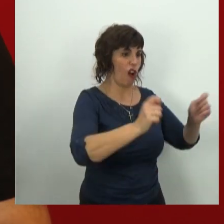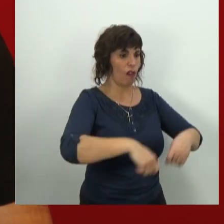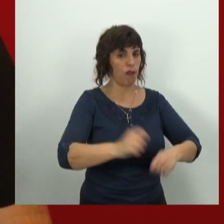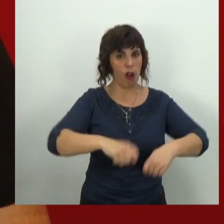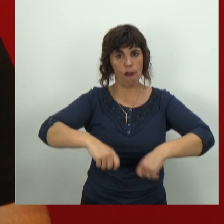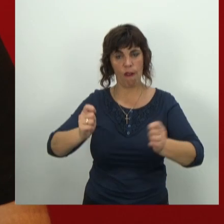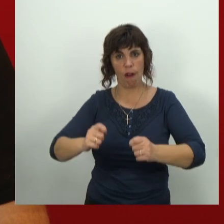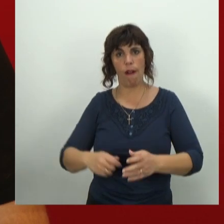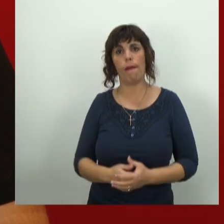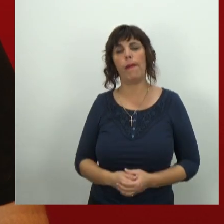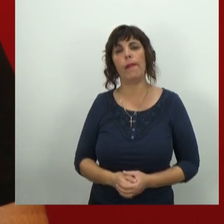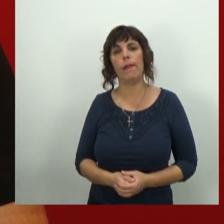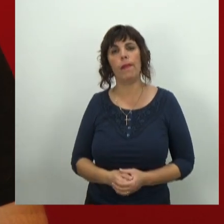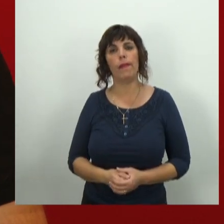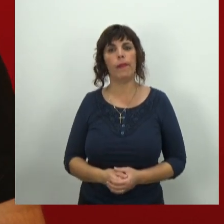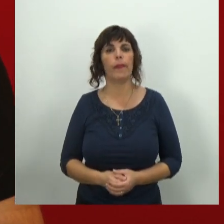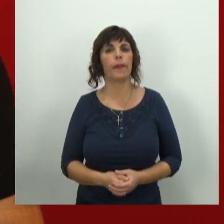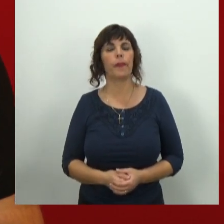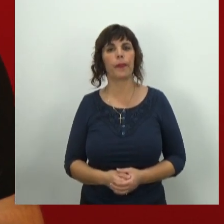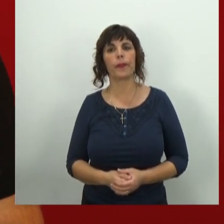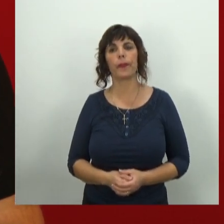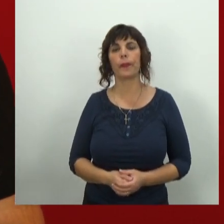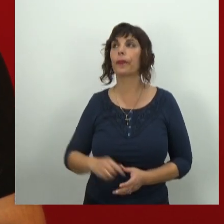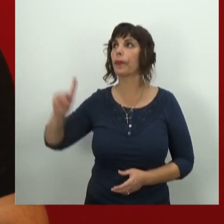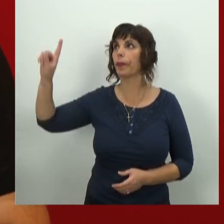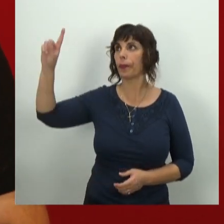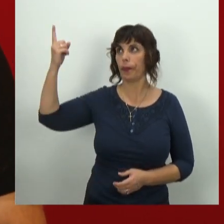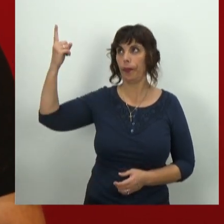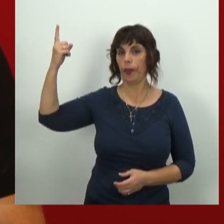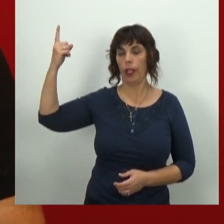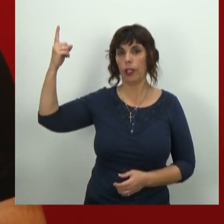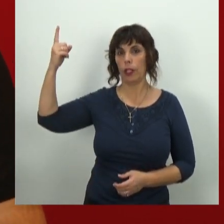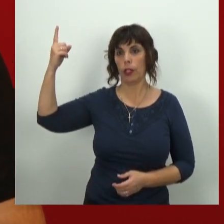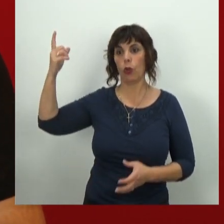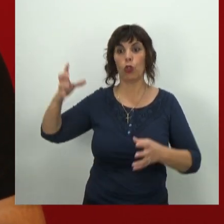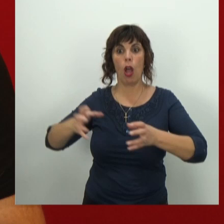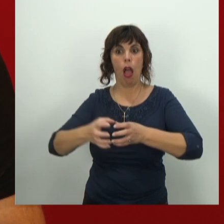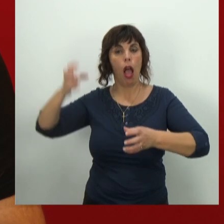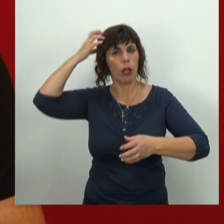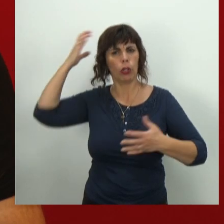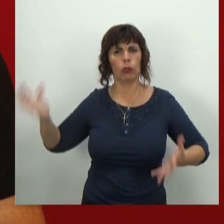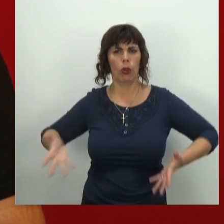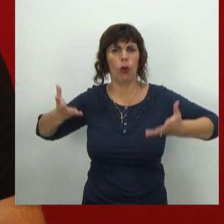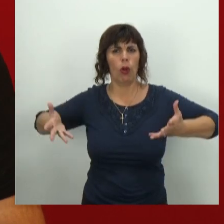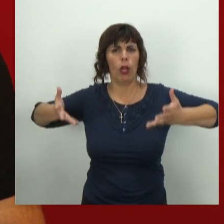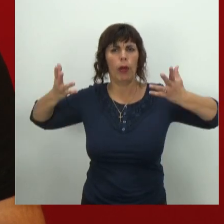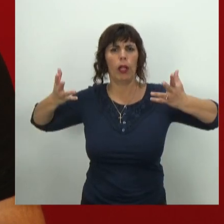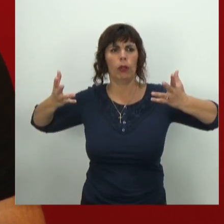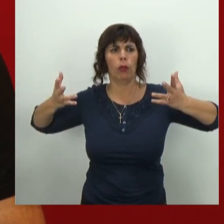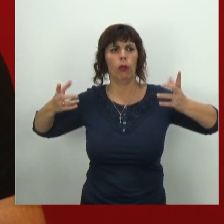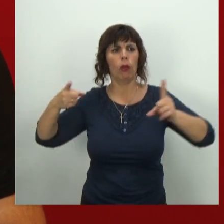Porque esa fue una de las razones por que Dios levantó el reino de los